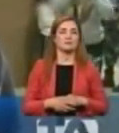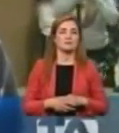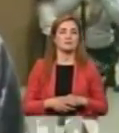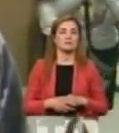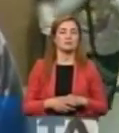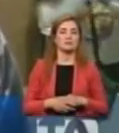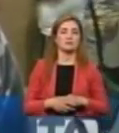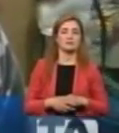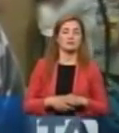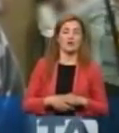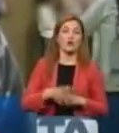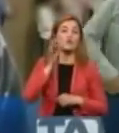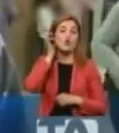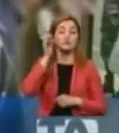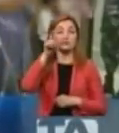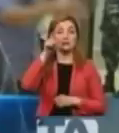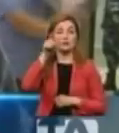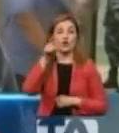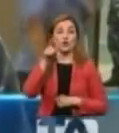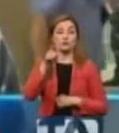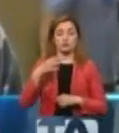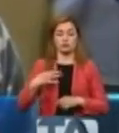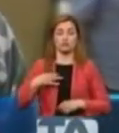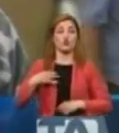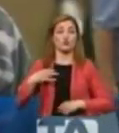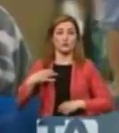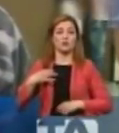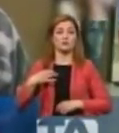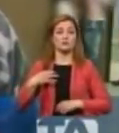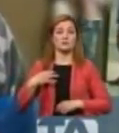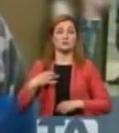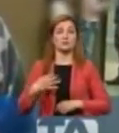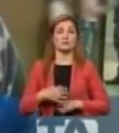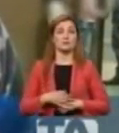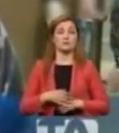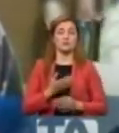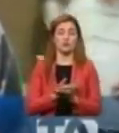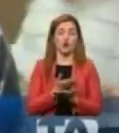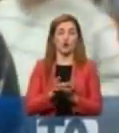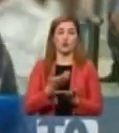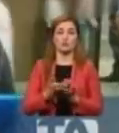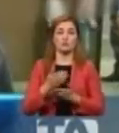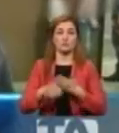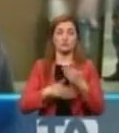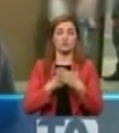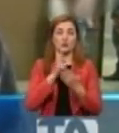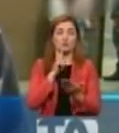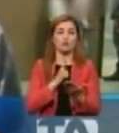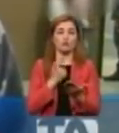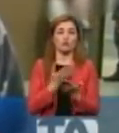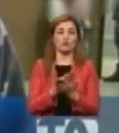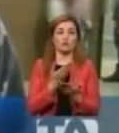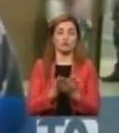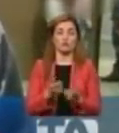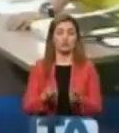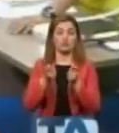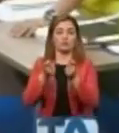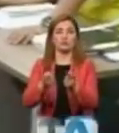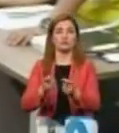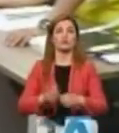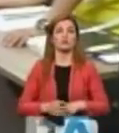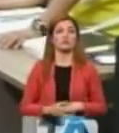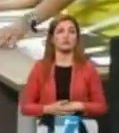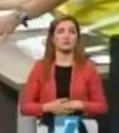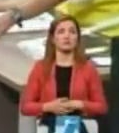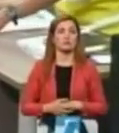la manifestó al señor fiscal que voluntariamente va a proceder a sacar los objetos para evidenciar y verificar de qué mismo se trata. La